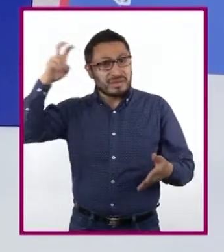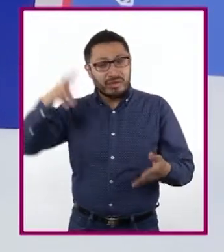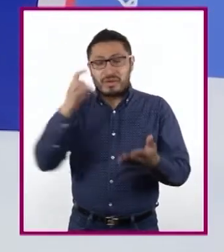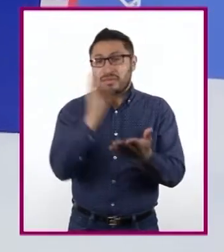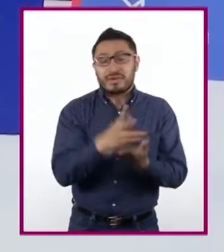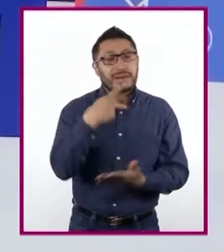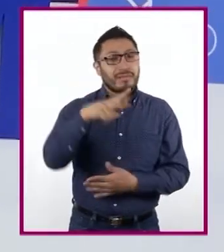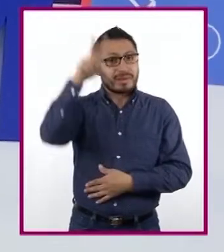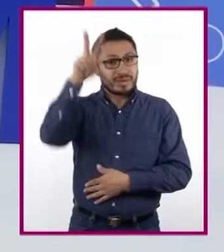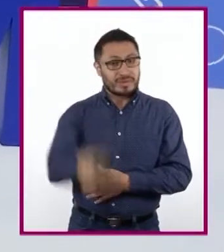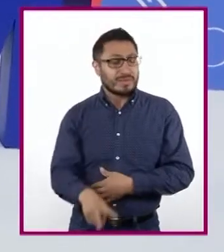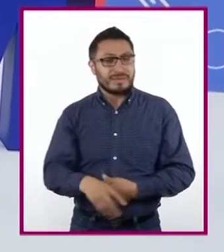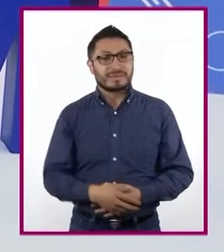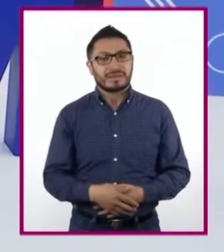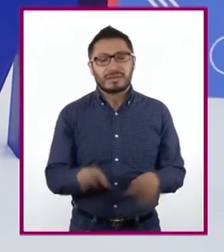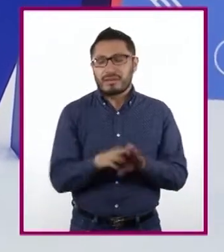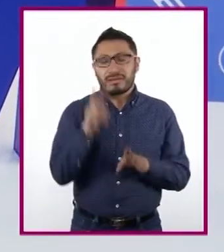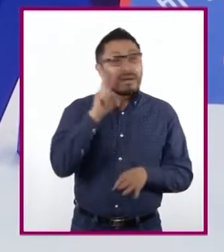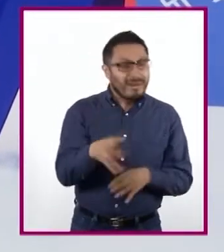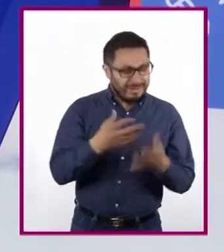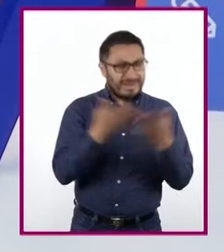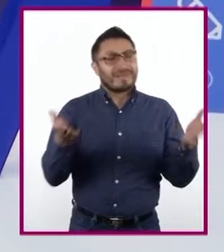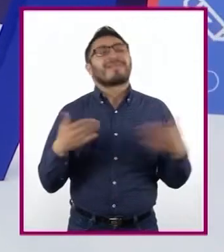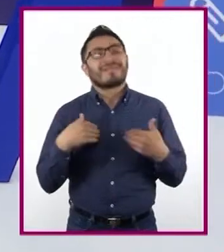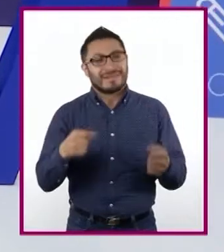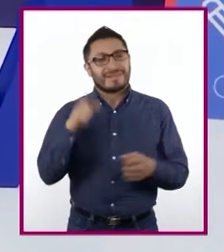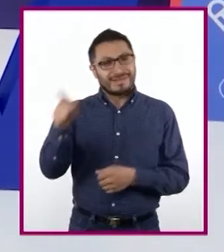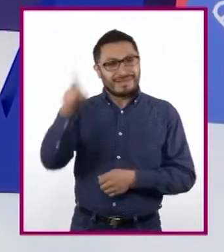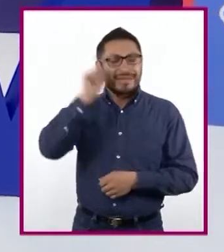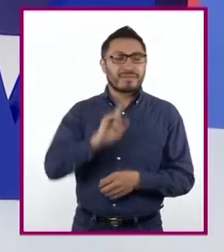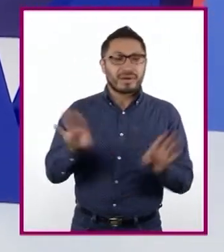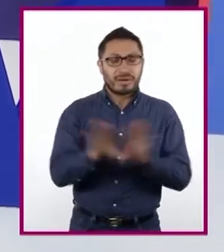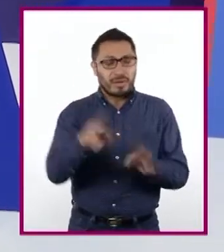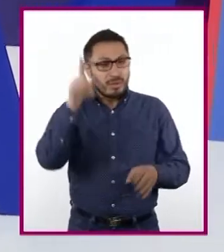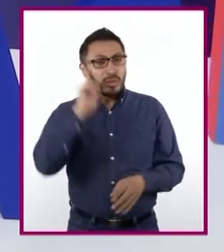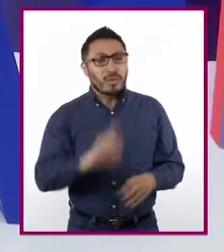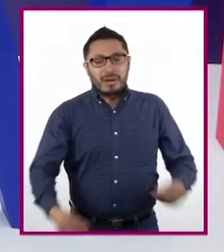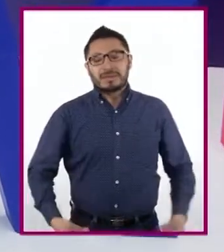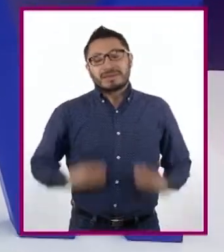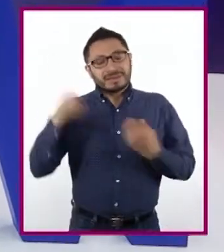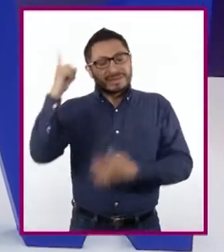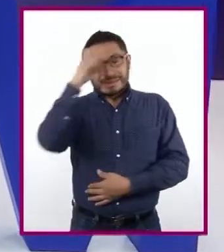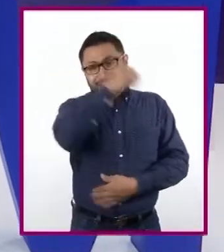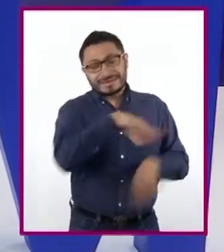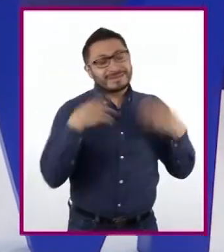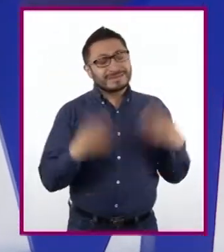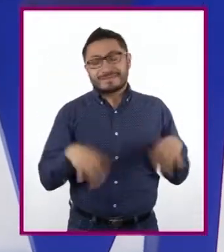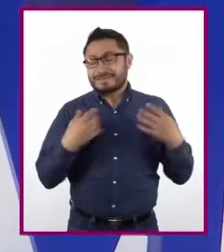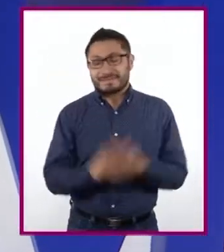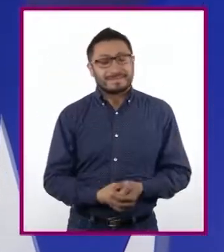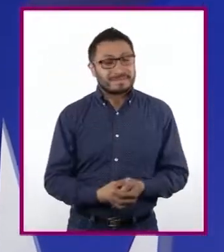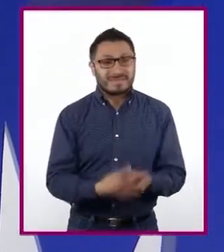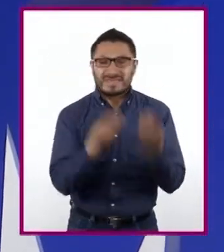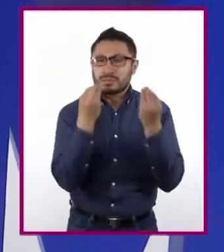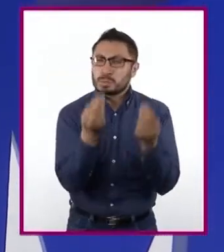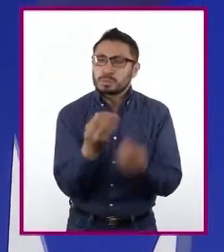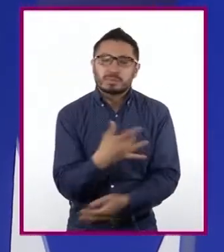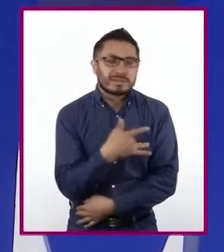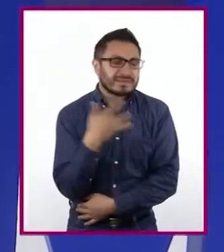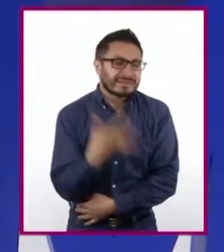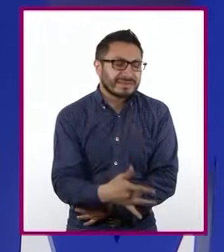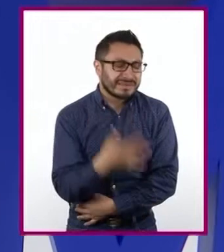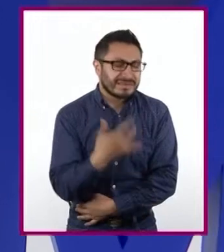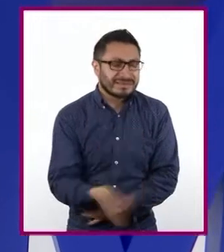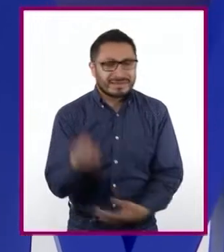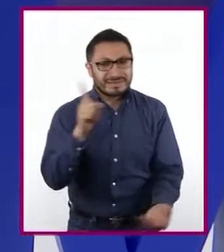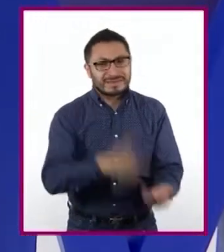¿Qué les pareció? Ahora entiendo que Frida fue una mujer con una vida difícil y por eso había tanto dolor en sus